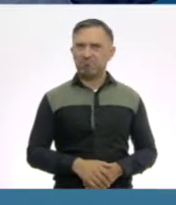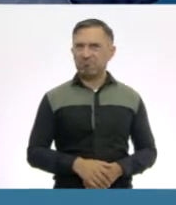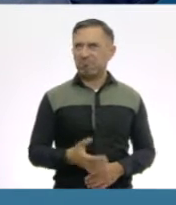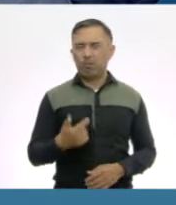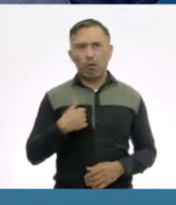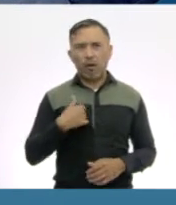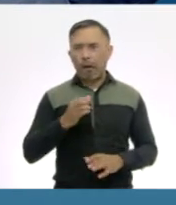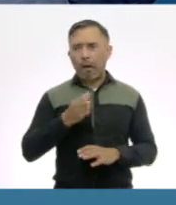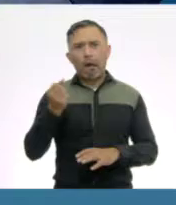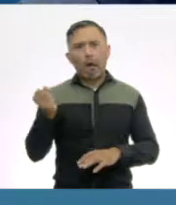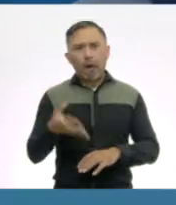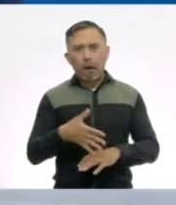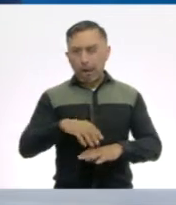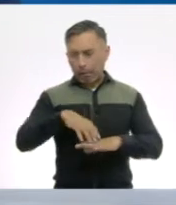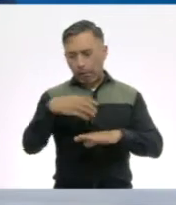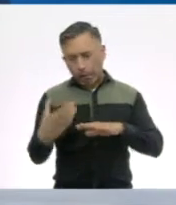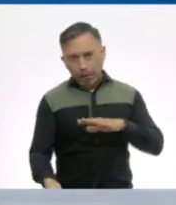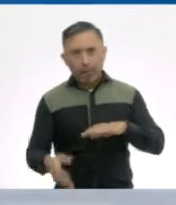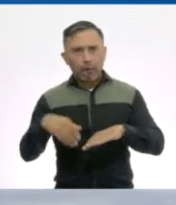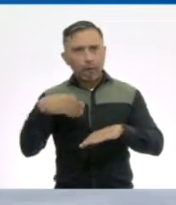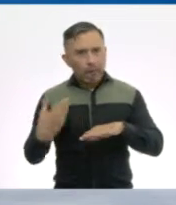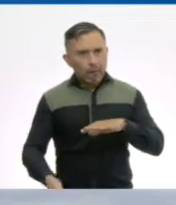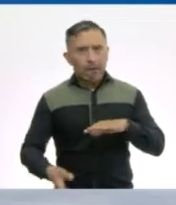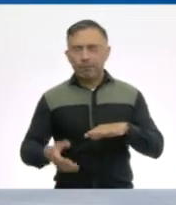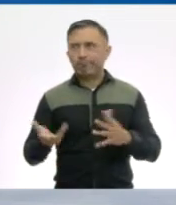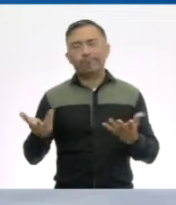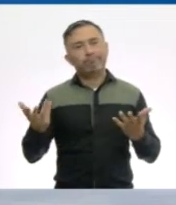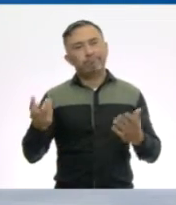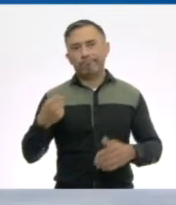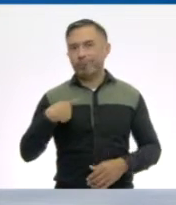mía el que se caiga el dado al piso. Y finalmente,